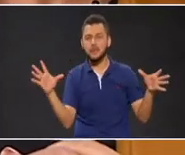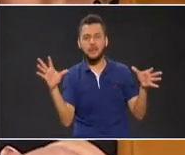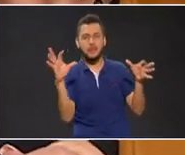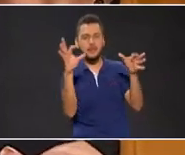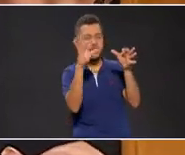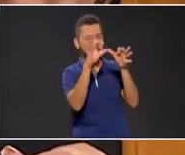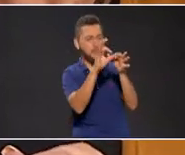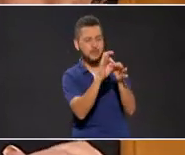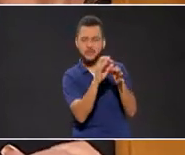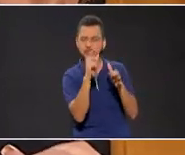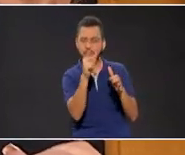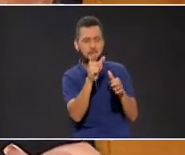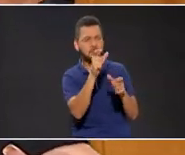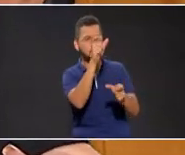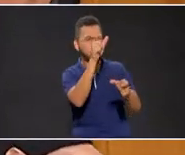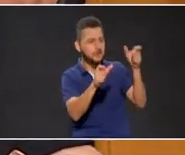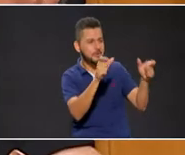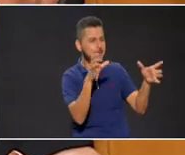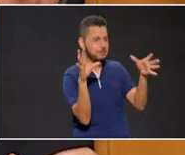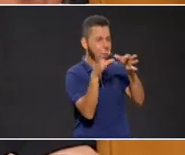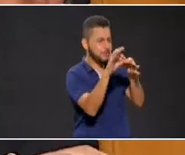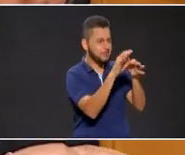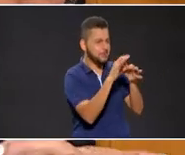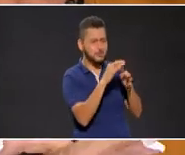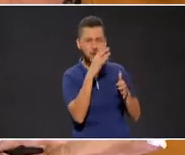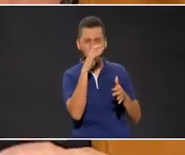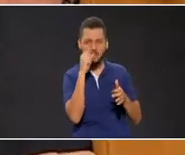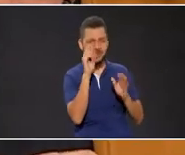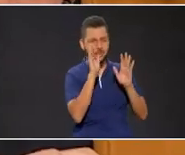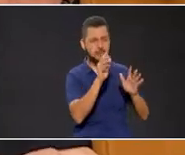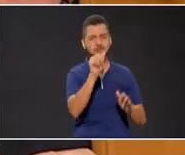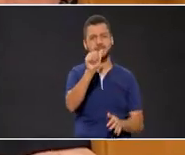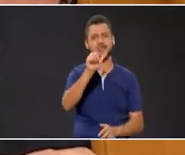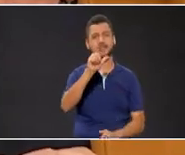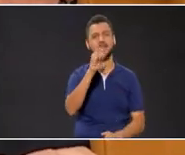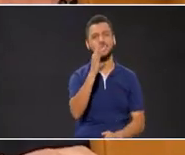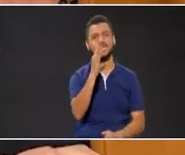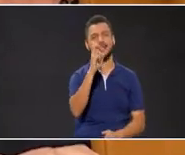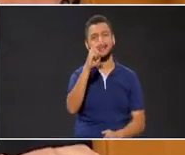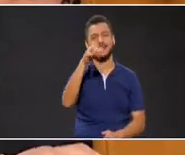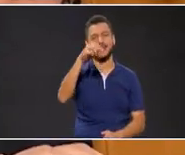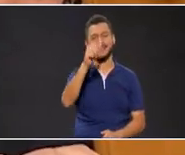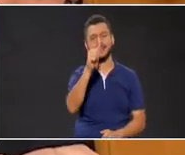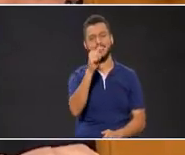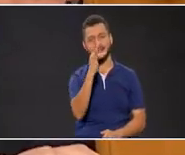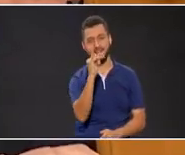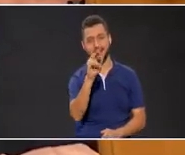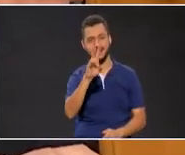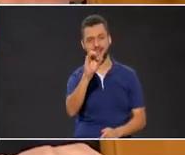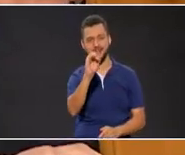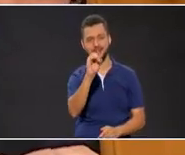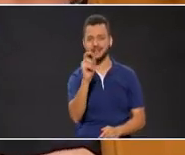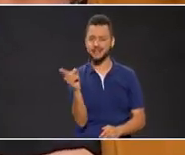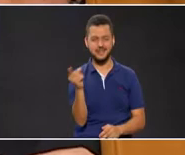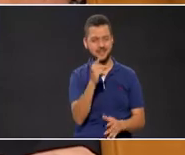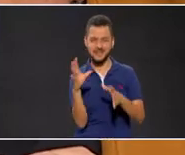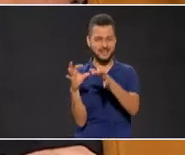alternativos bueno desde el partido colombia justas libres hemos tenido